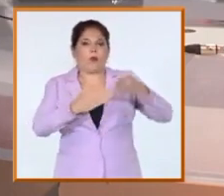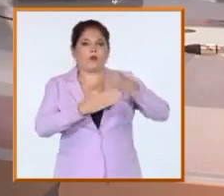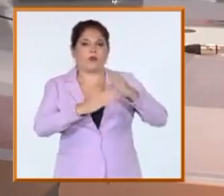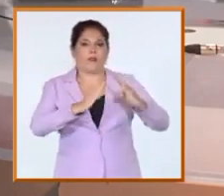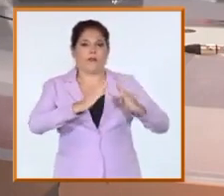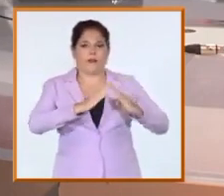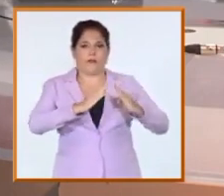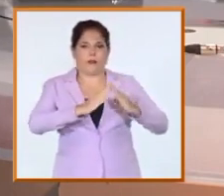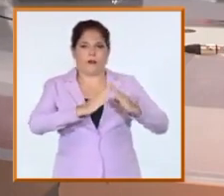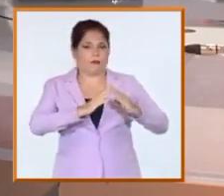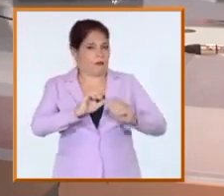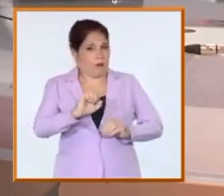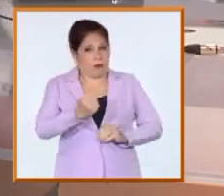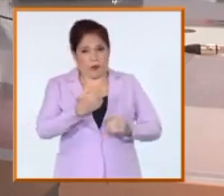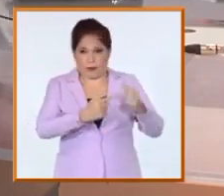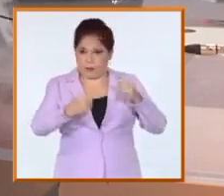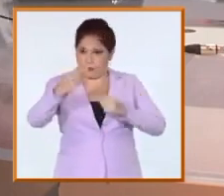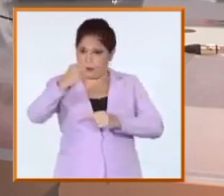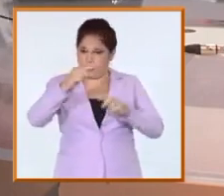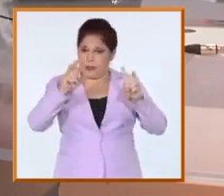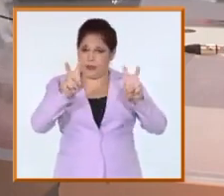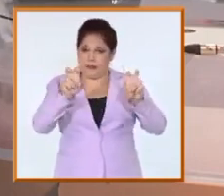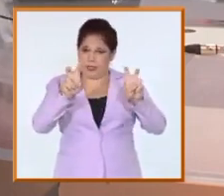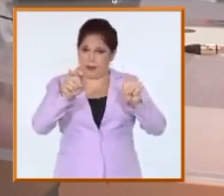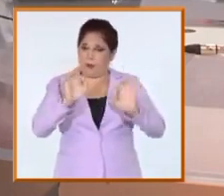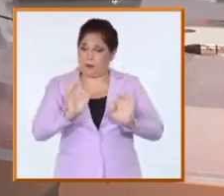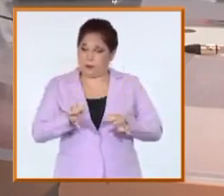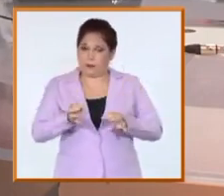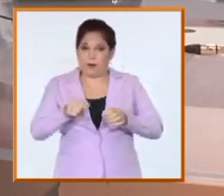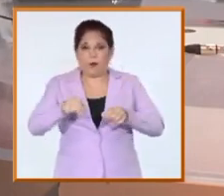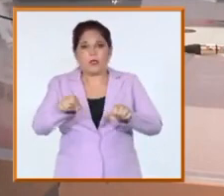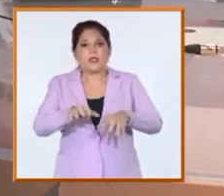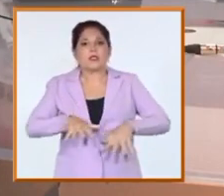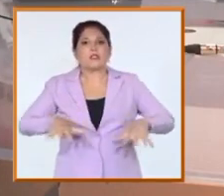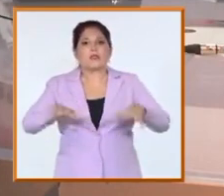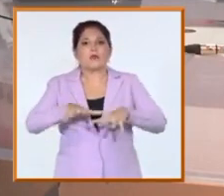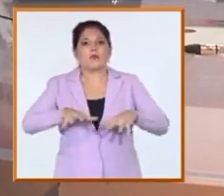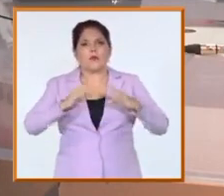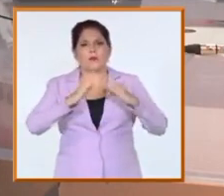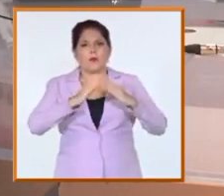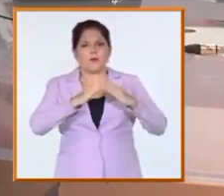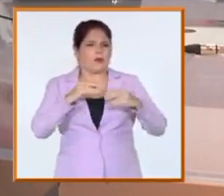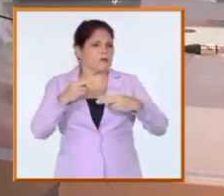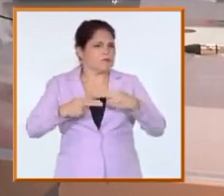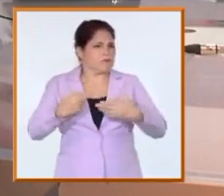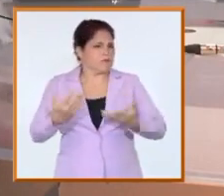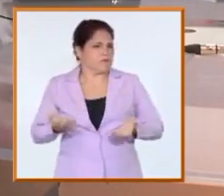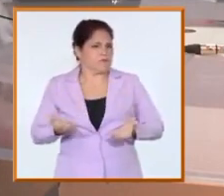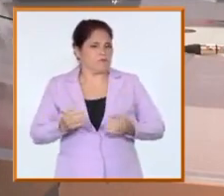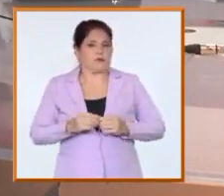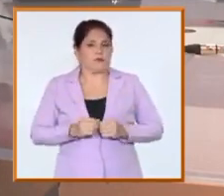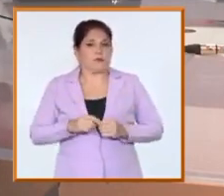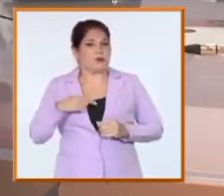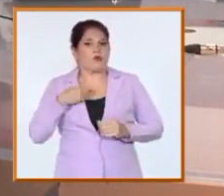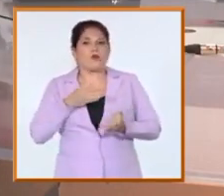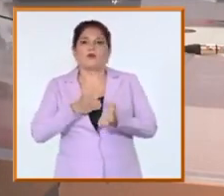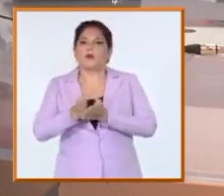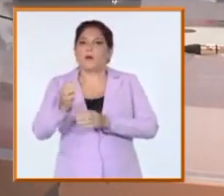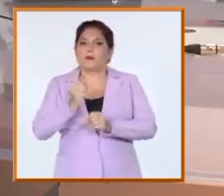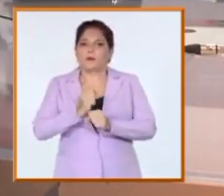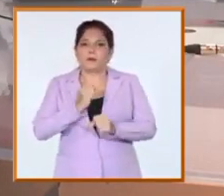la vivienda que situación tenemos en el fondo habitacional Cómo se ha trabajado para